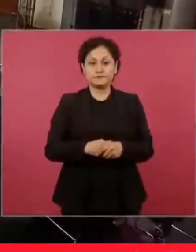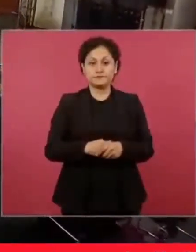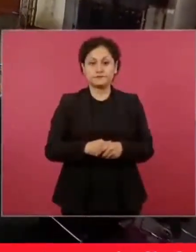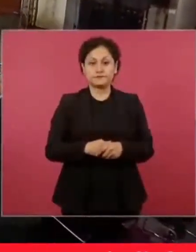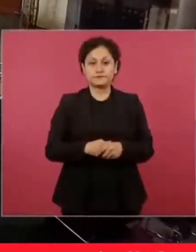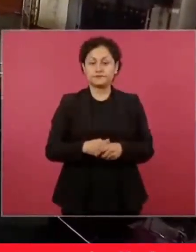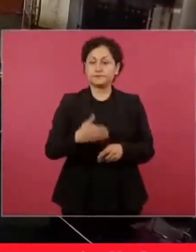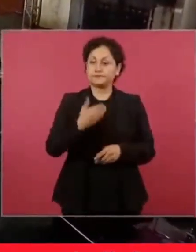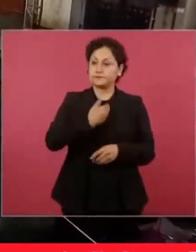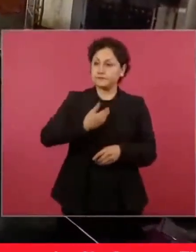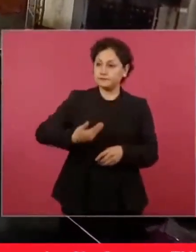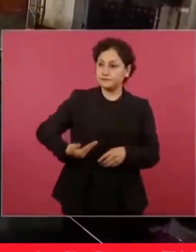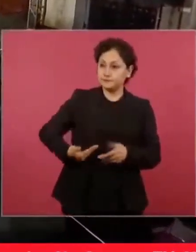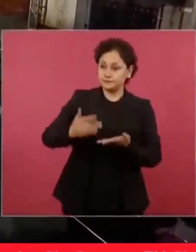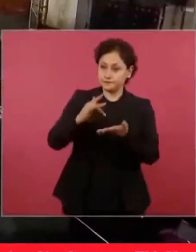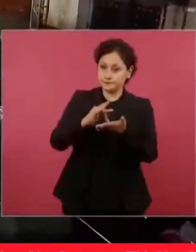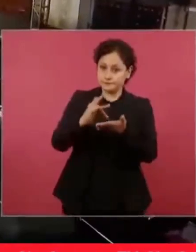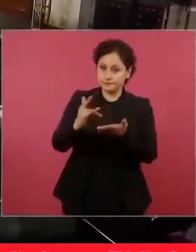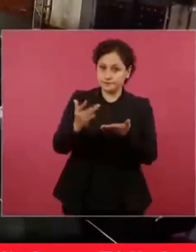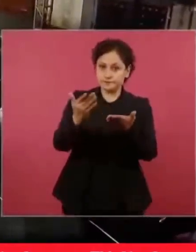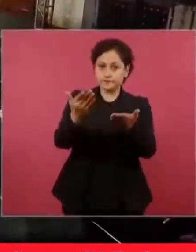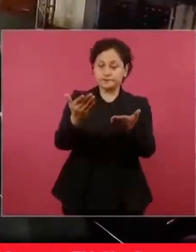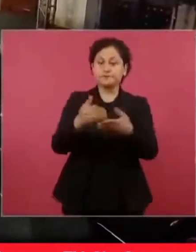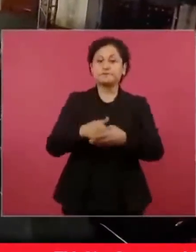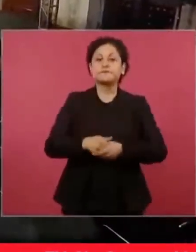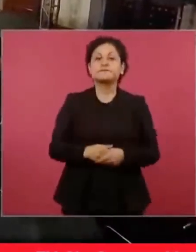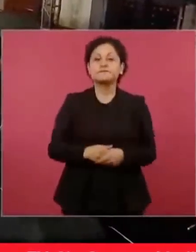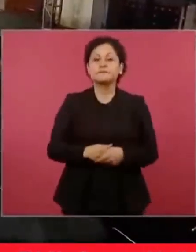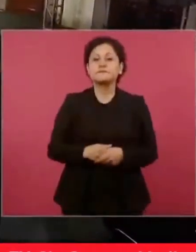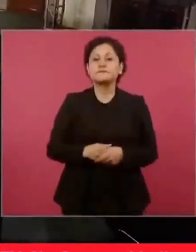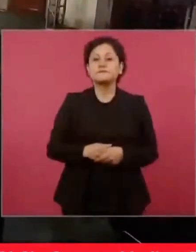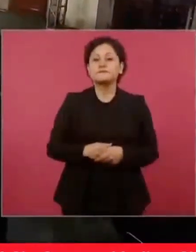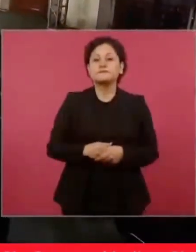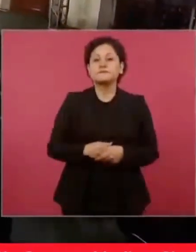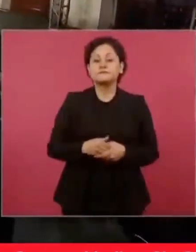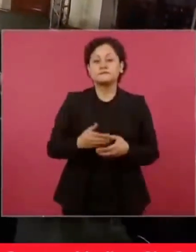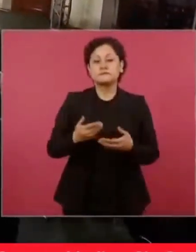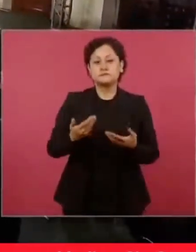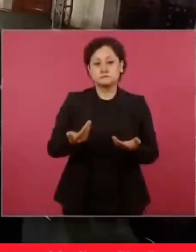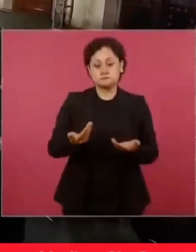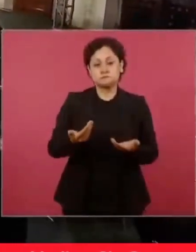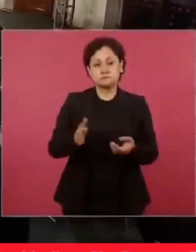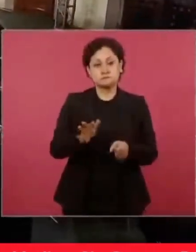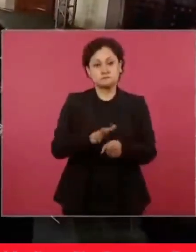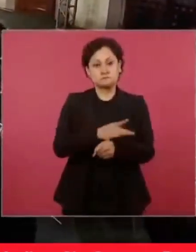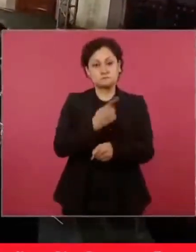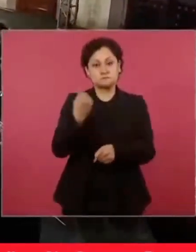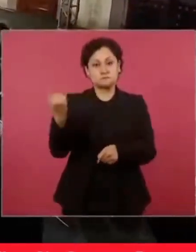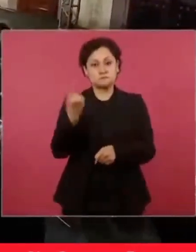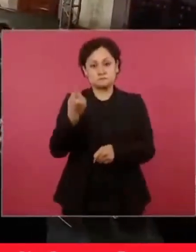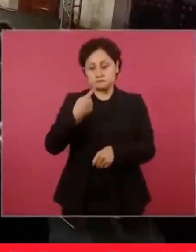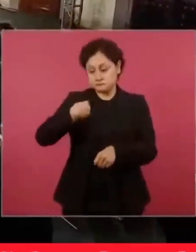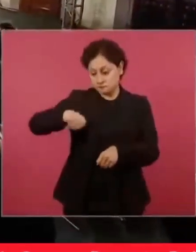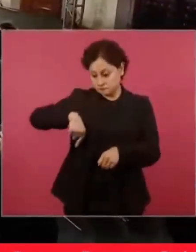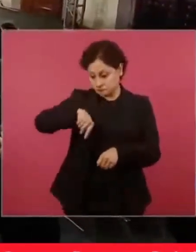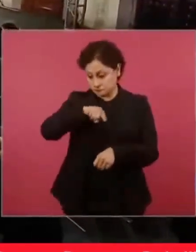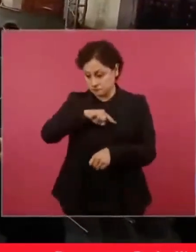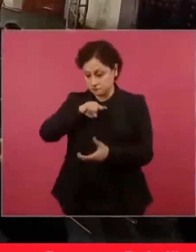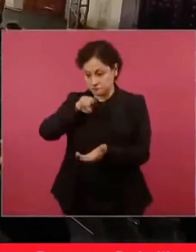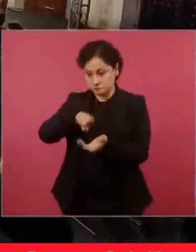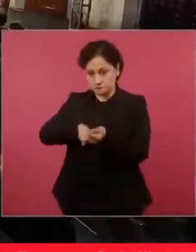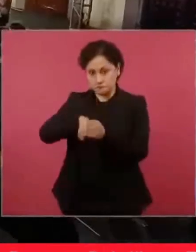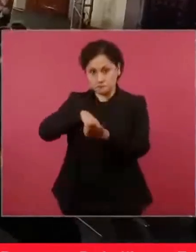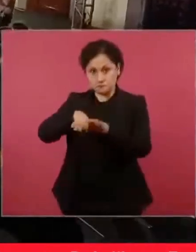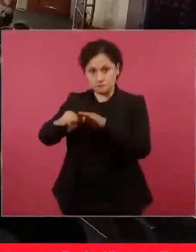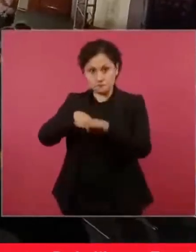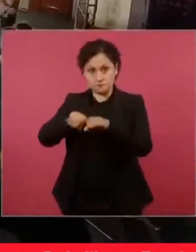Muchas gracias, señor presidente, por permitirnos a quienes estamos en el sistema eléctrico mexicano